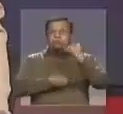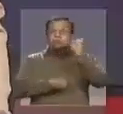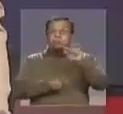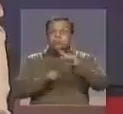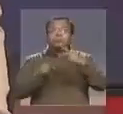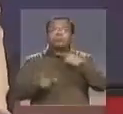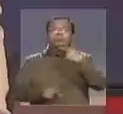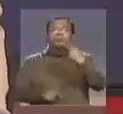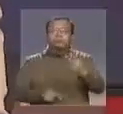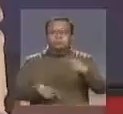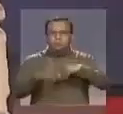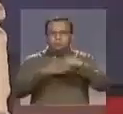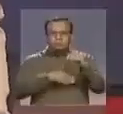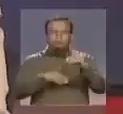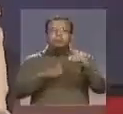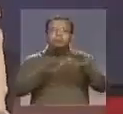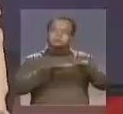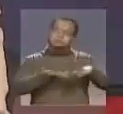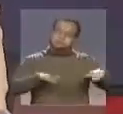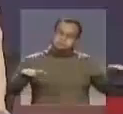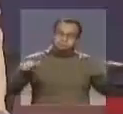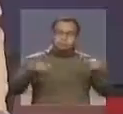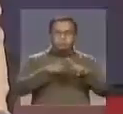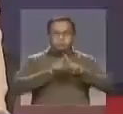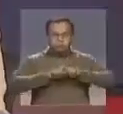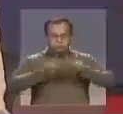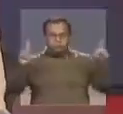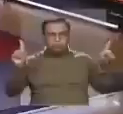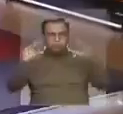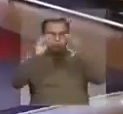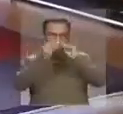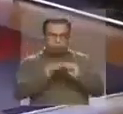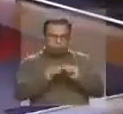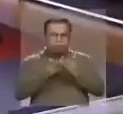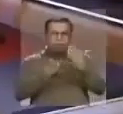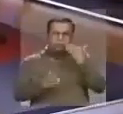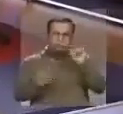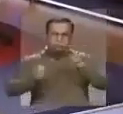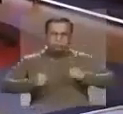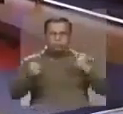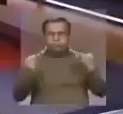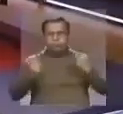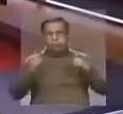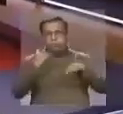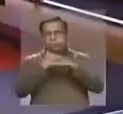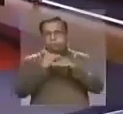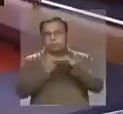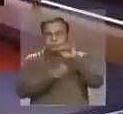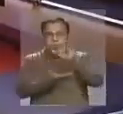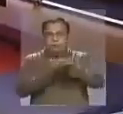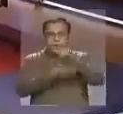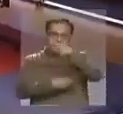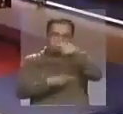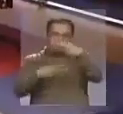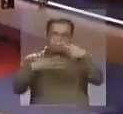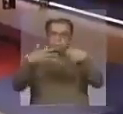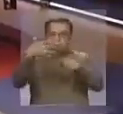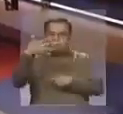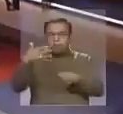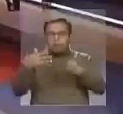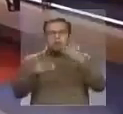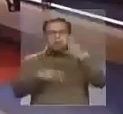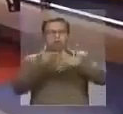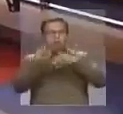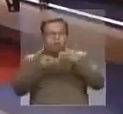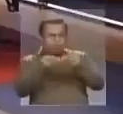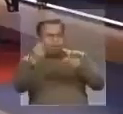un tono de voz más pasivo o un tono de voz diferente, como una mujer en Bogotá. Entonces, este tipo de cosificación de la mujer, de